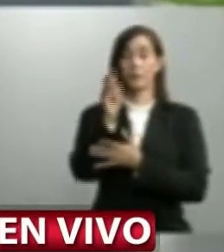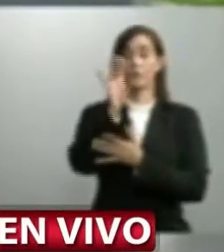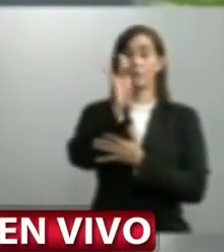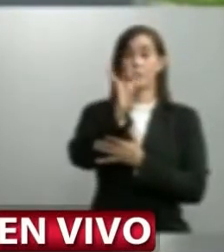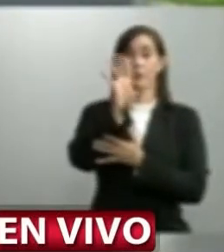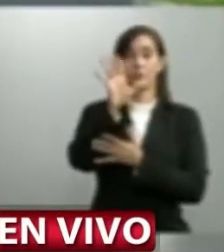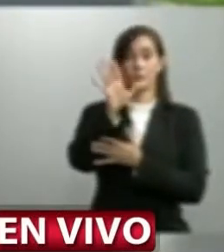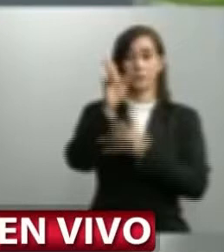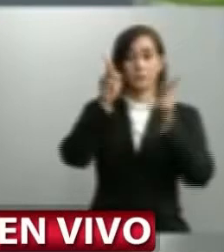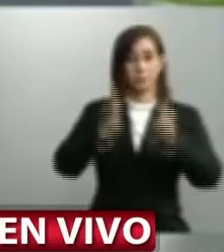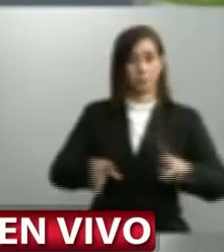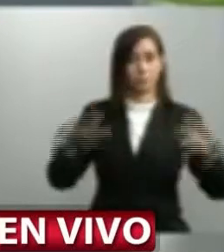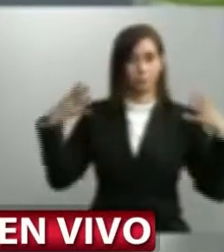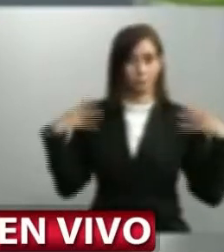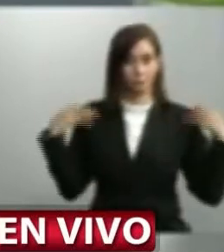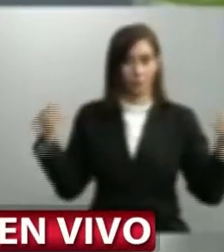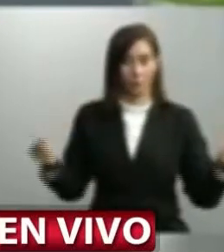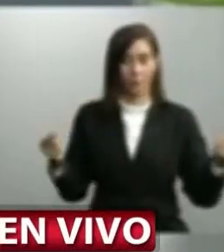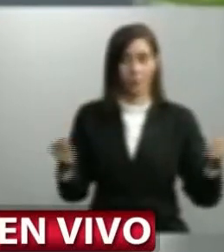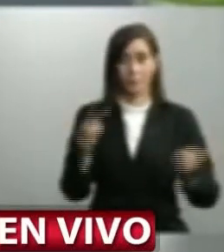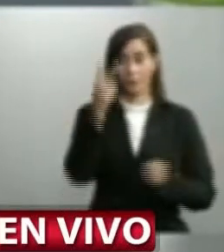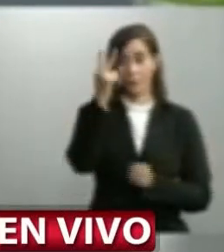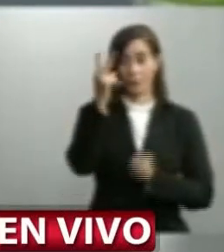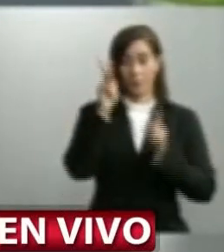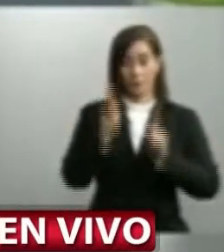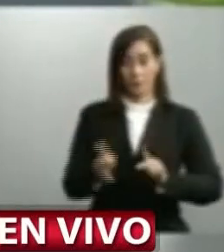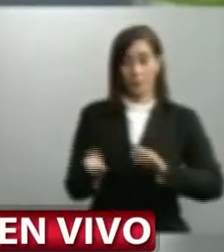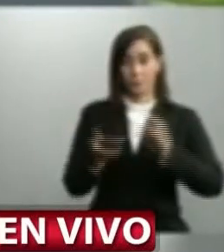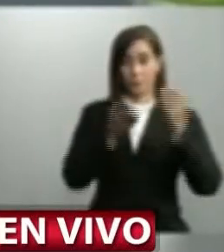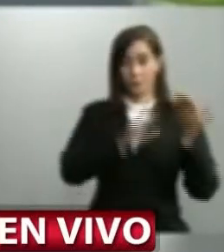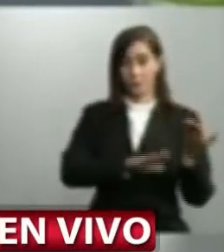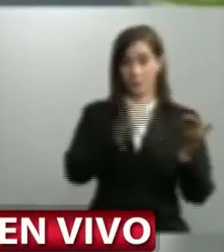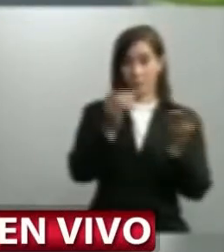8,285 recuperados, 2 fallecidos,